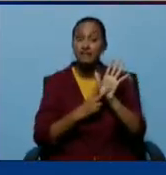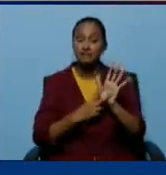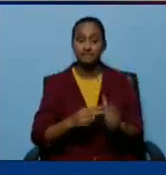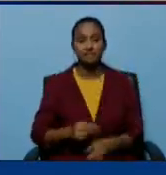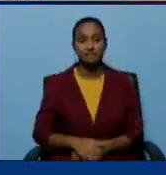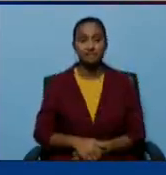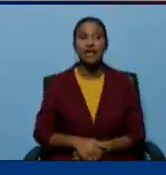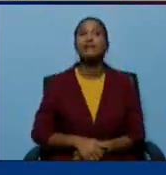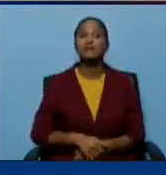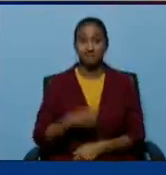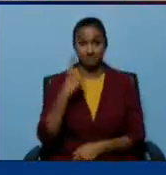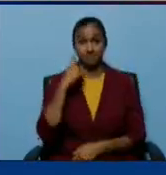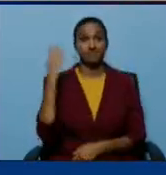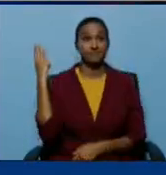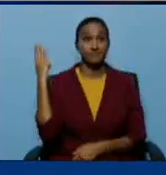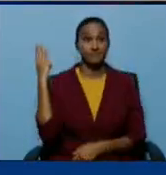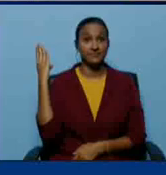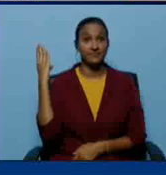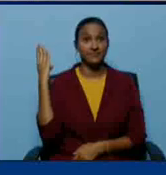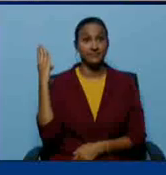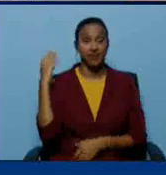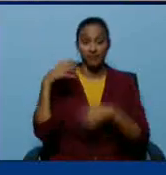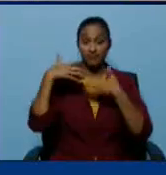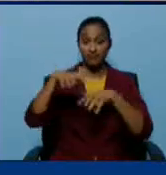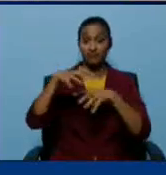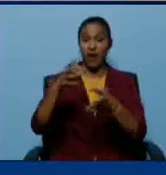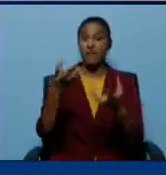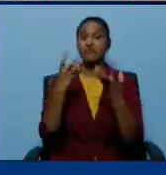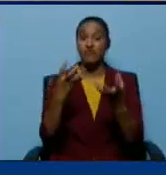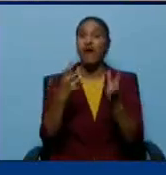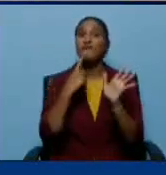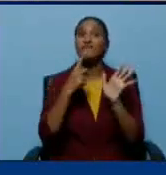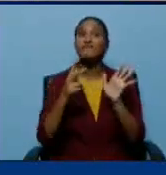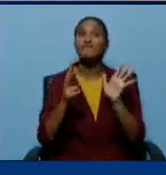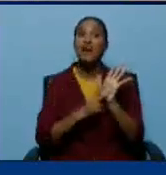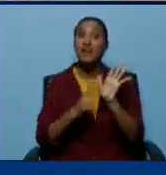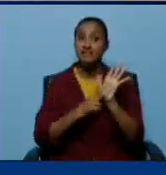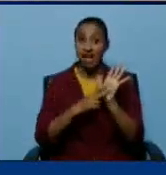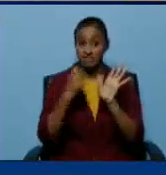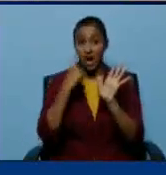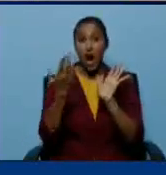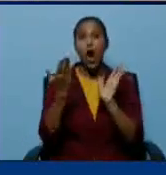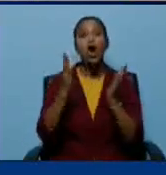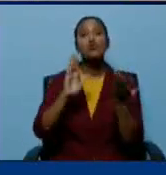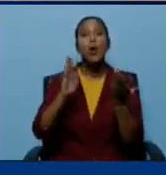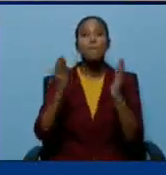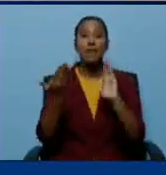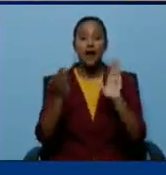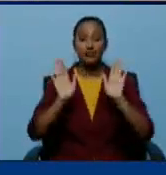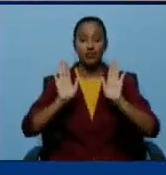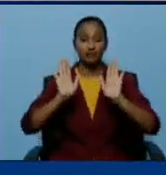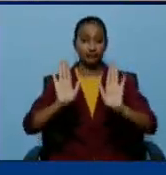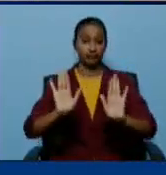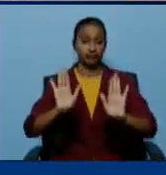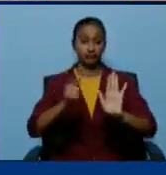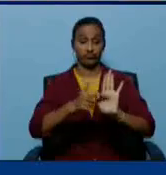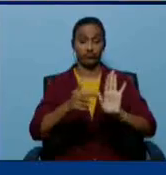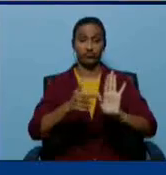Esa es la verdad. Pero entonces la forma de ellos, después el lunes... ayer domingo